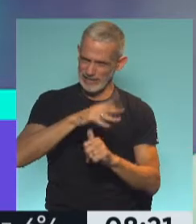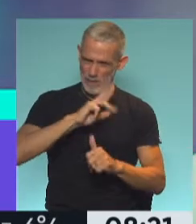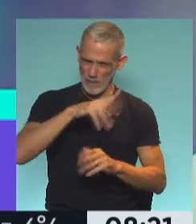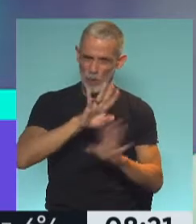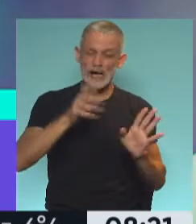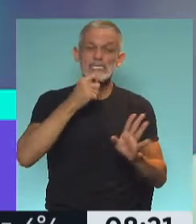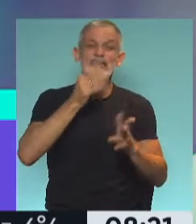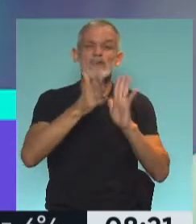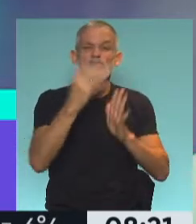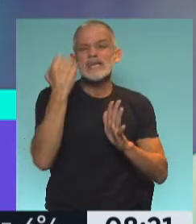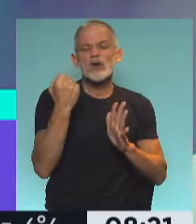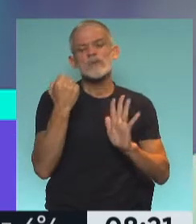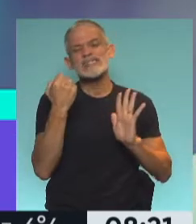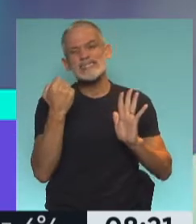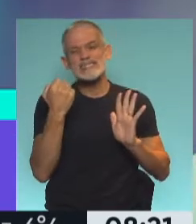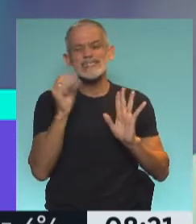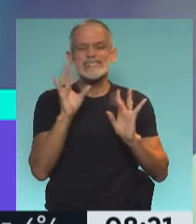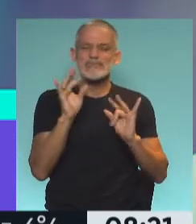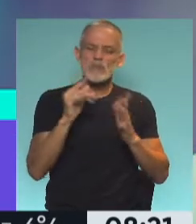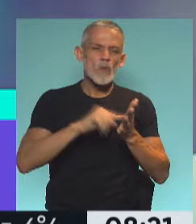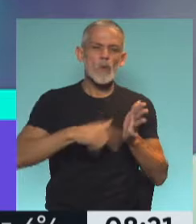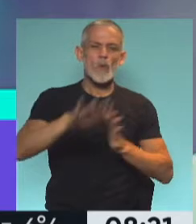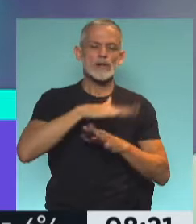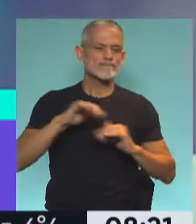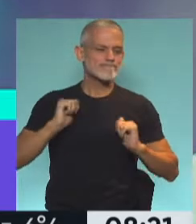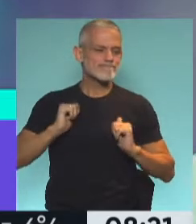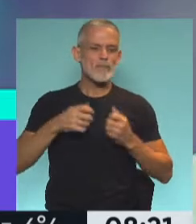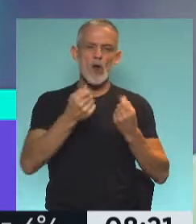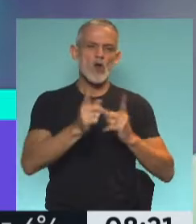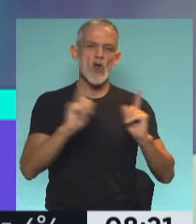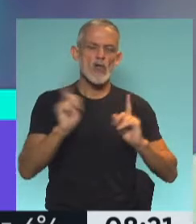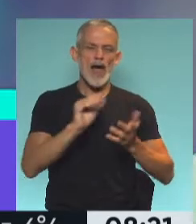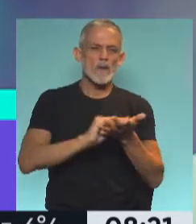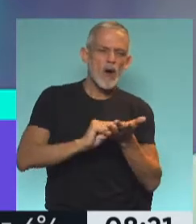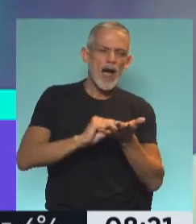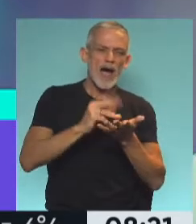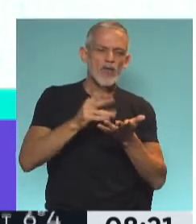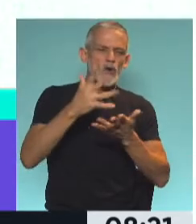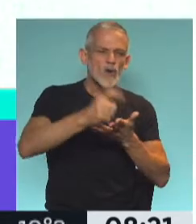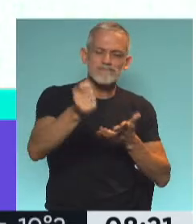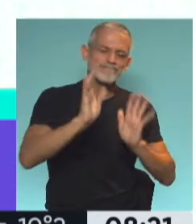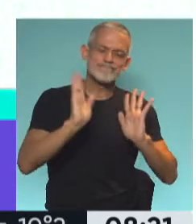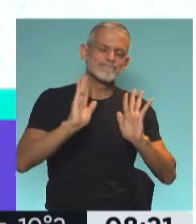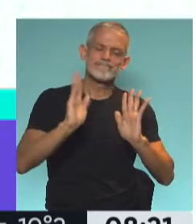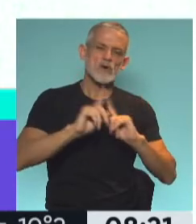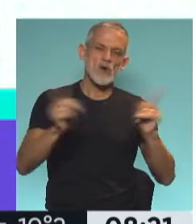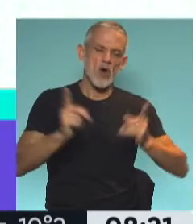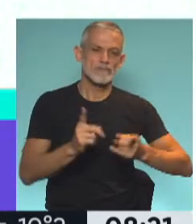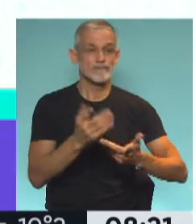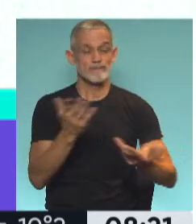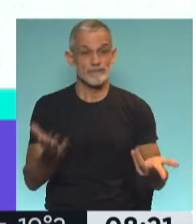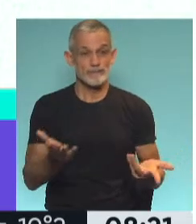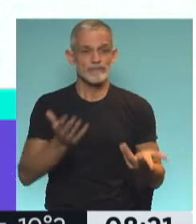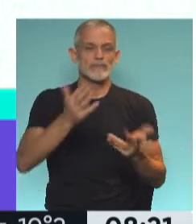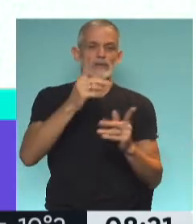se trata de violencia económica, es dificilísimo. La Ciudad de Buenos Aires no otorga ese patrocinio jurídico gratuito, no lo hace. Esto a